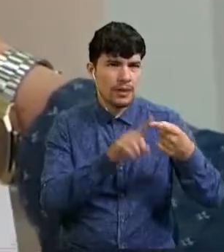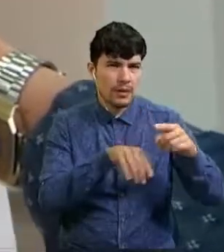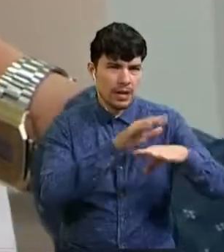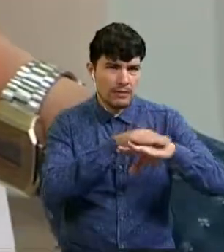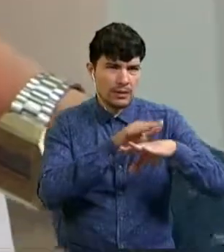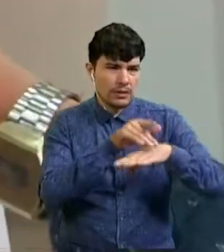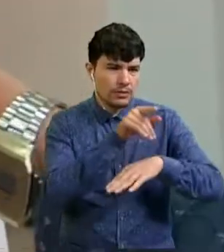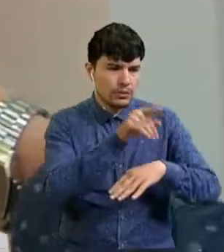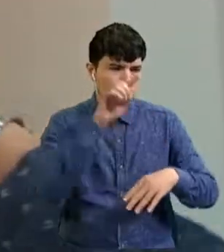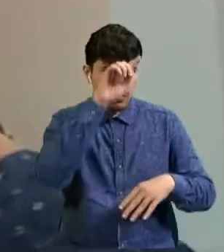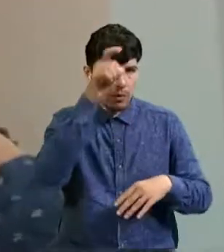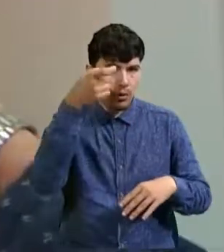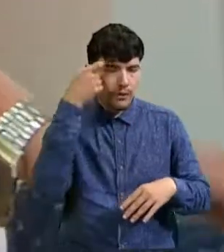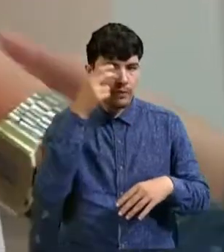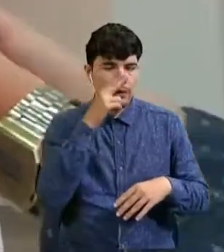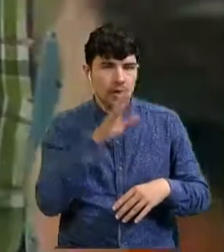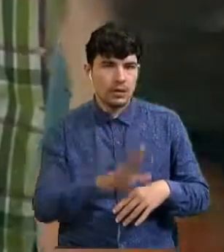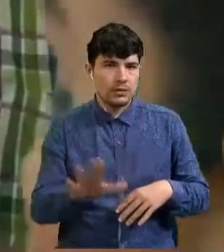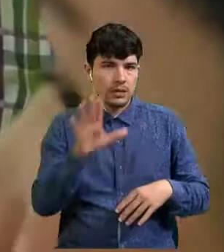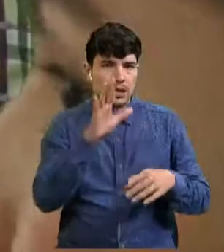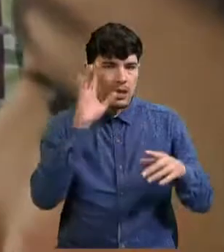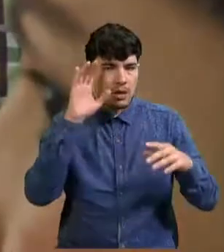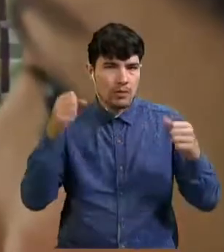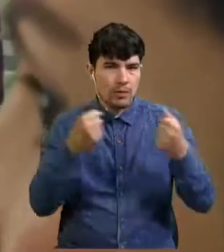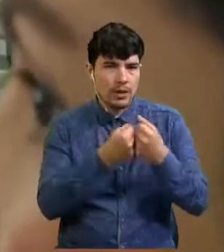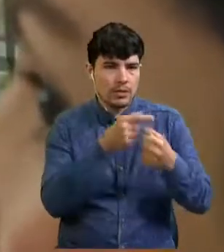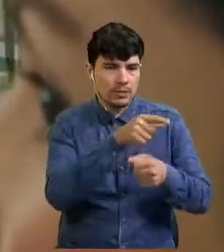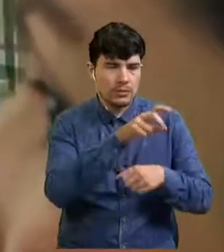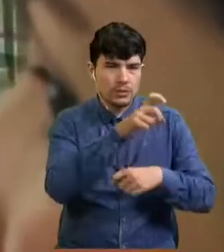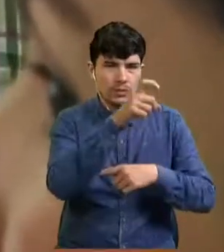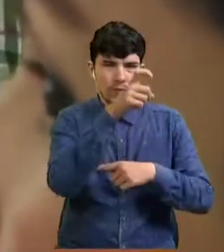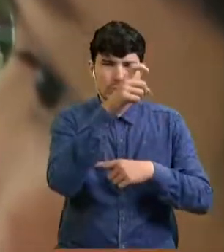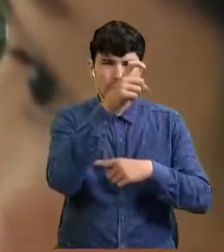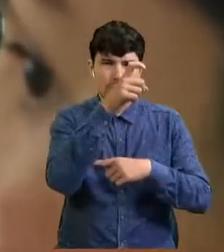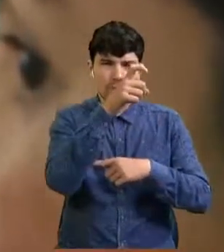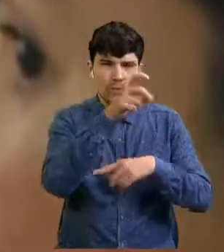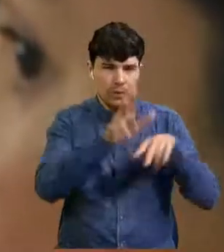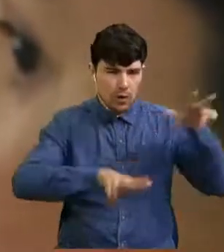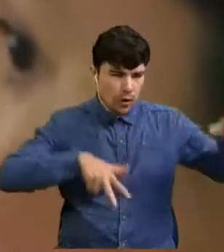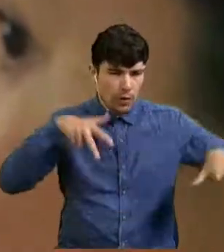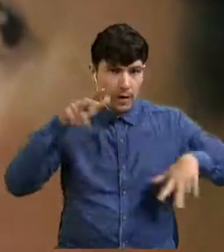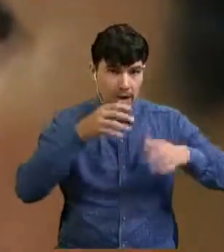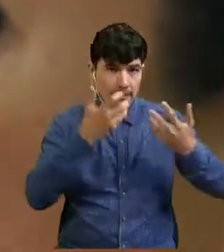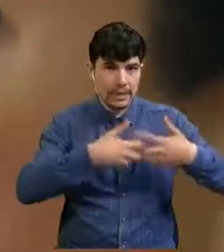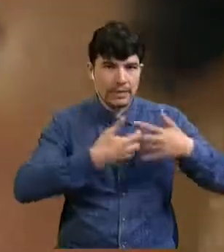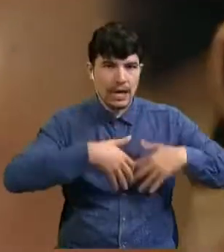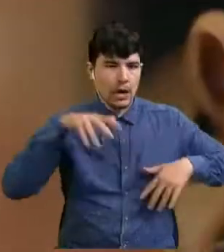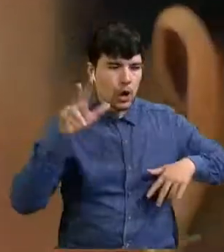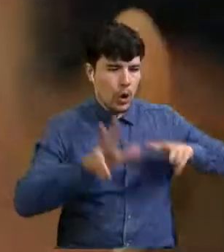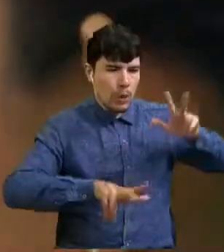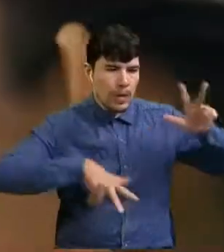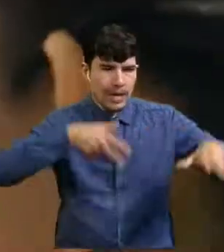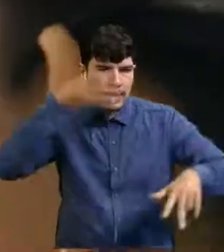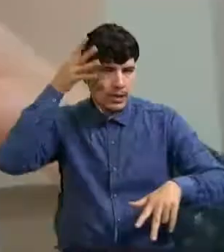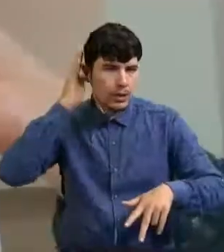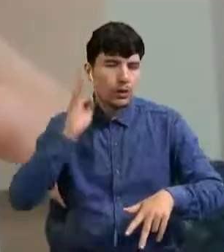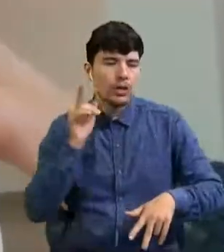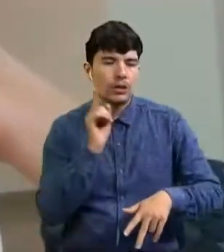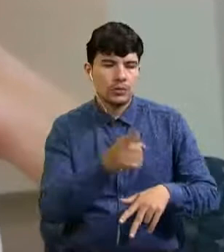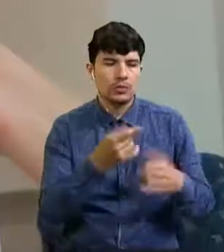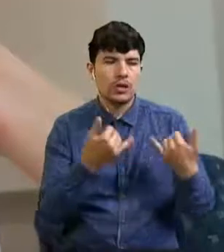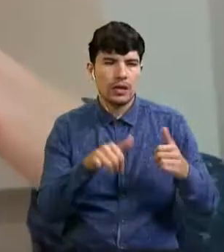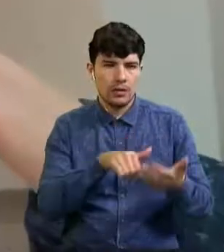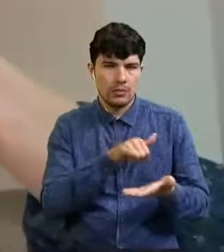de la gobernación junto con ecopetrol de la construcción o del financiamiento que ya está definido de los puentes del